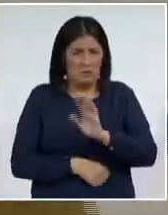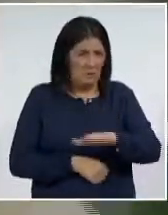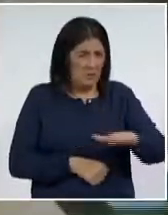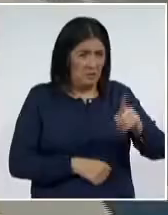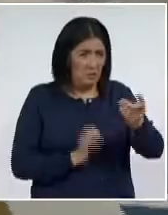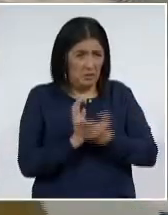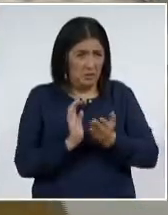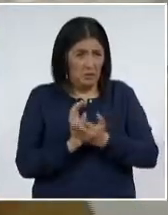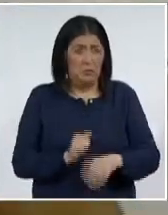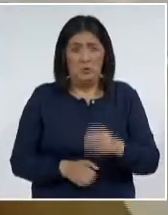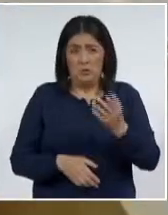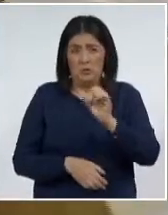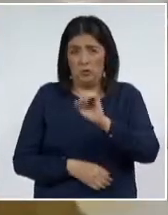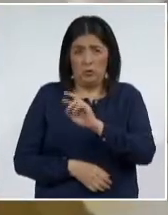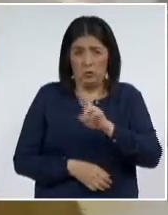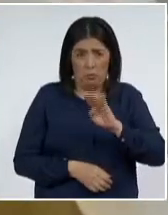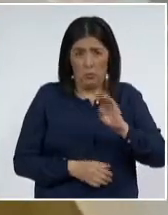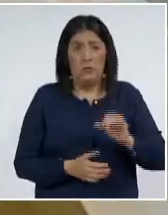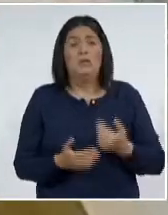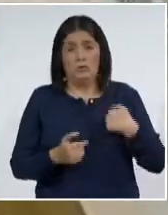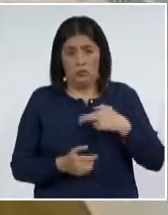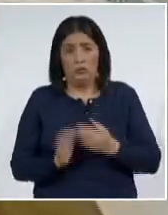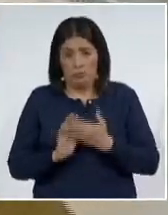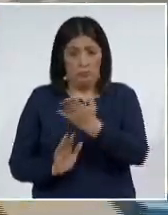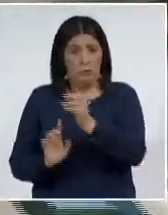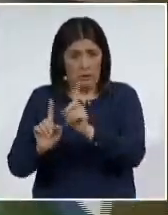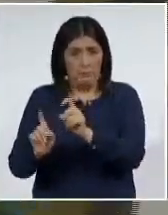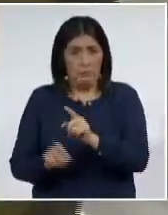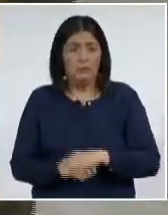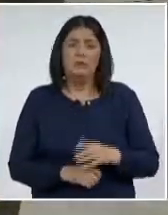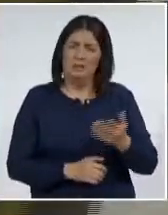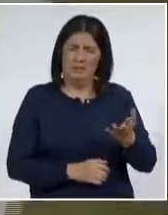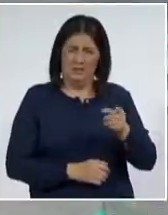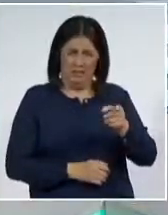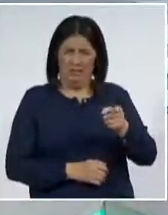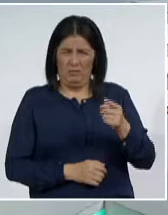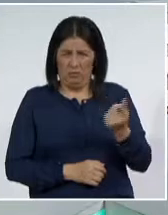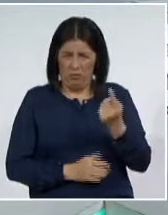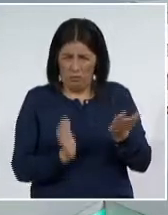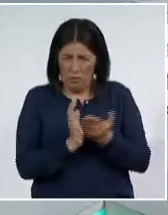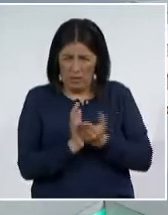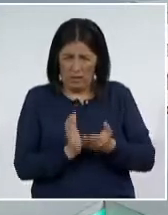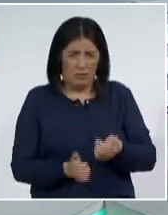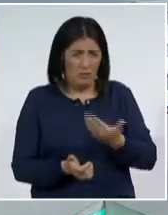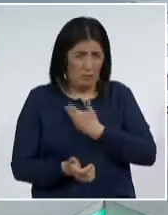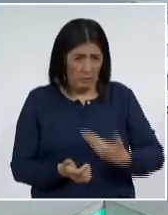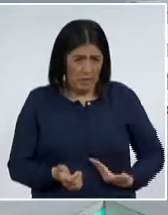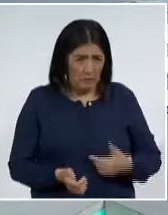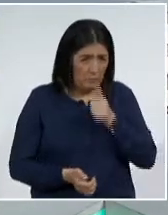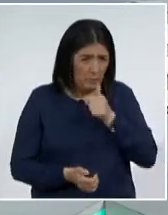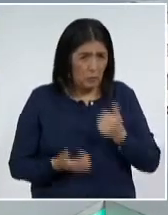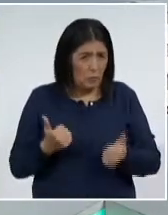este colegio, Jorge. El colegio La Sorbona, que sin duda también vamos a buscar sus descargos. Sí, sin duda. Eso, solo para precisar, ¿es un colegio público o un colegio